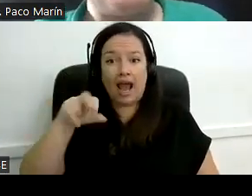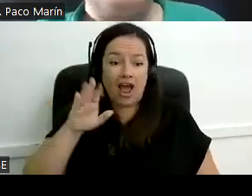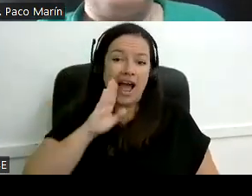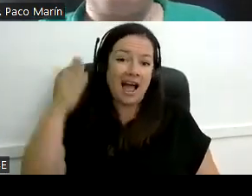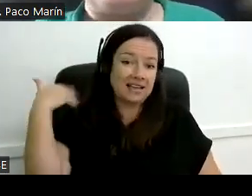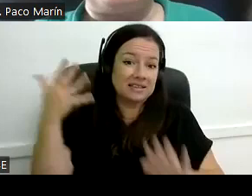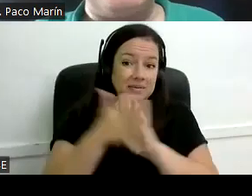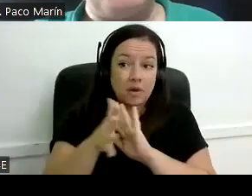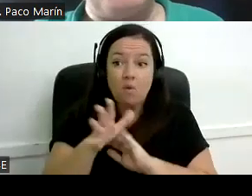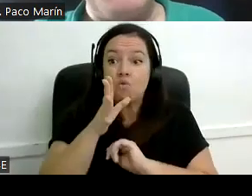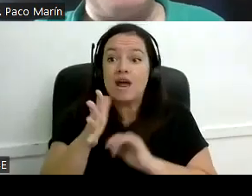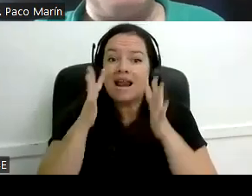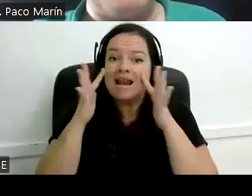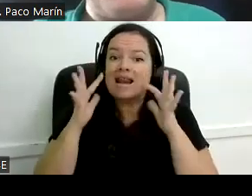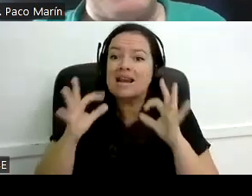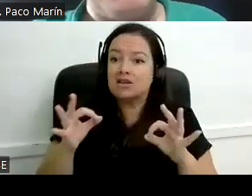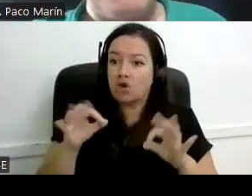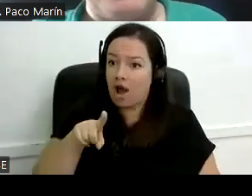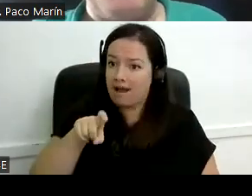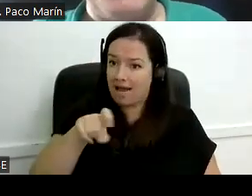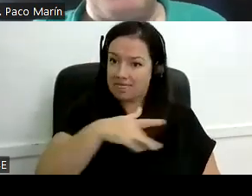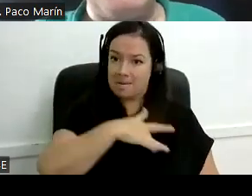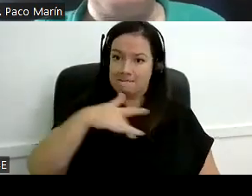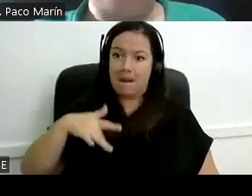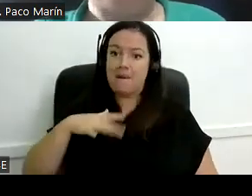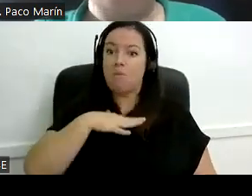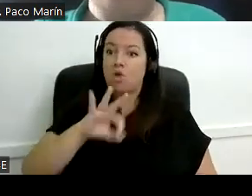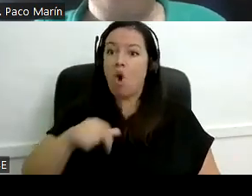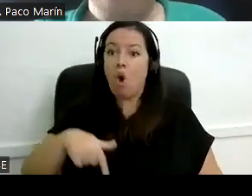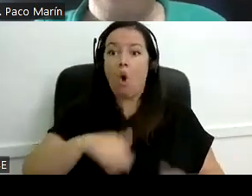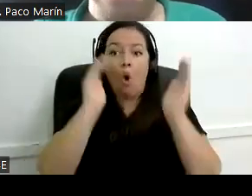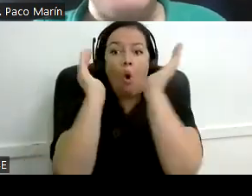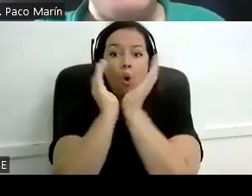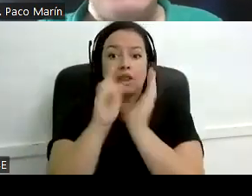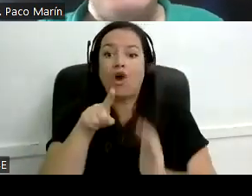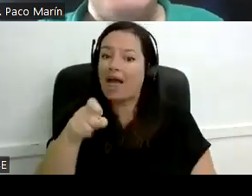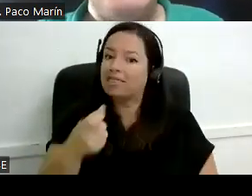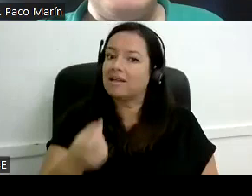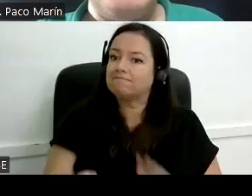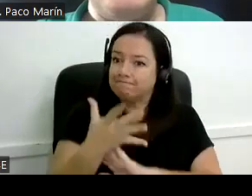webinars, porque aumentaría el riesgo de cáncer de mama y de cáncer de útero,